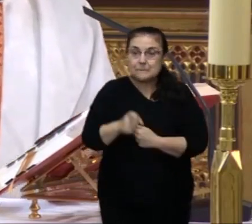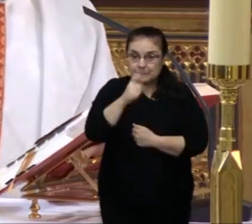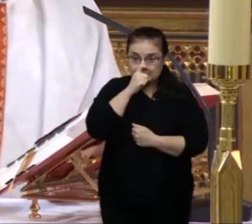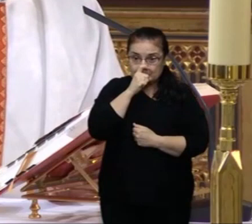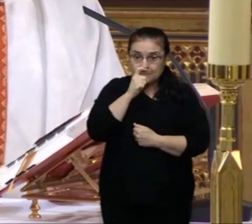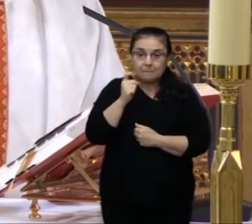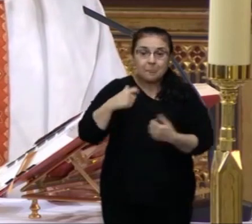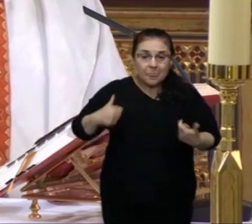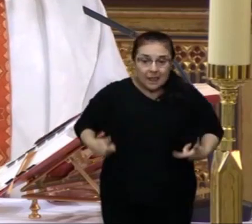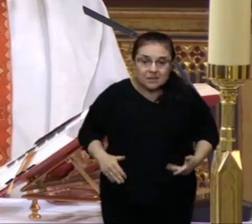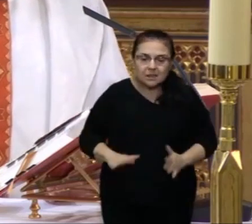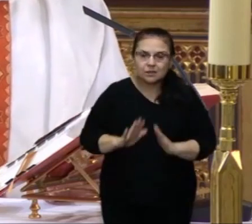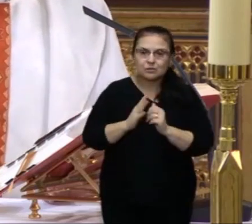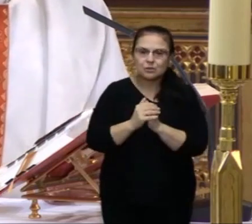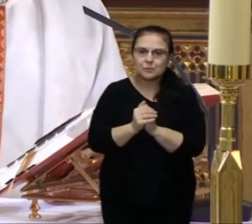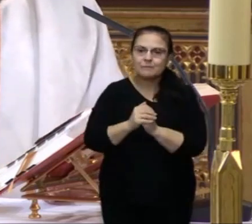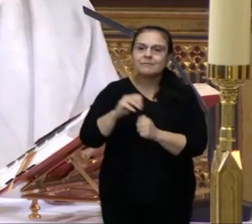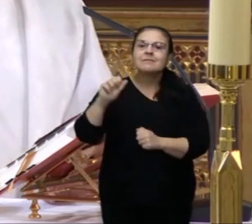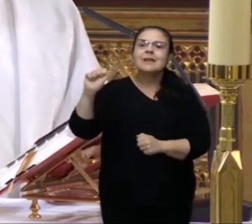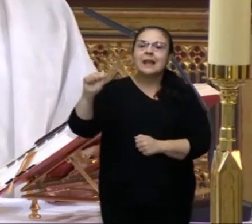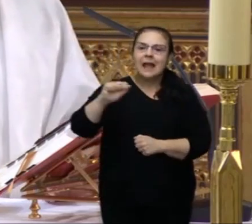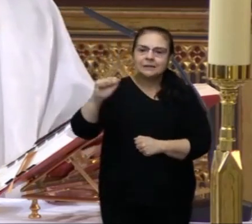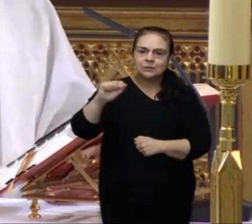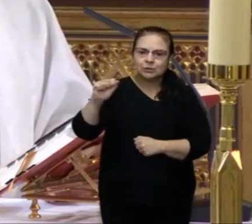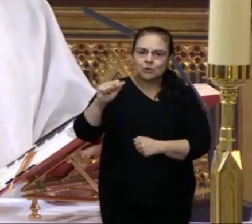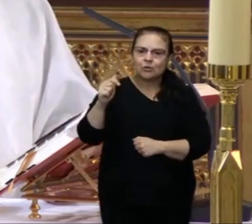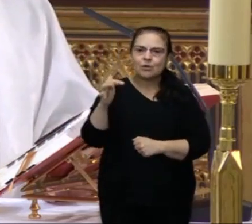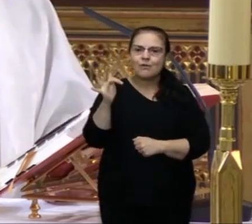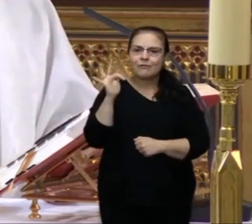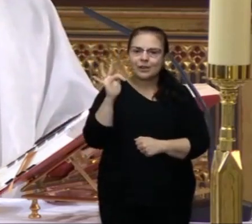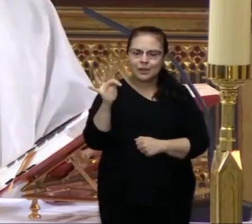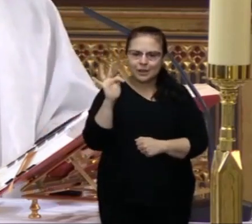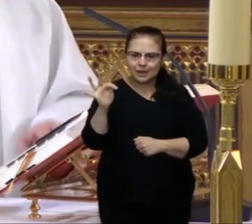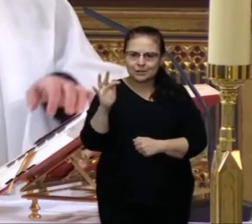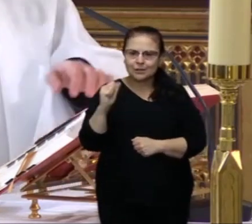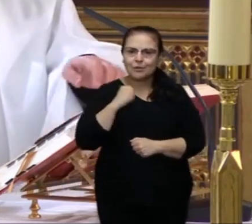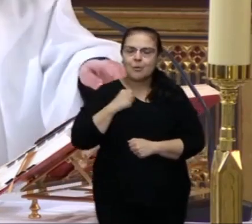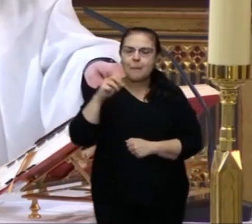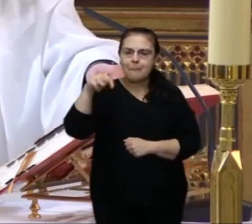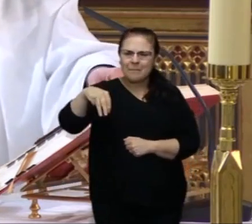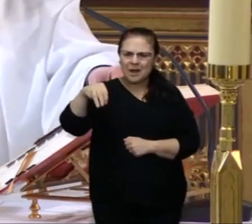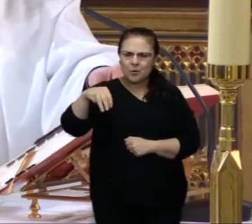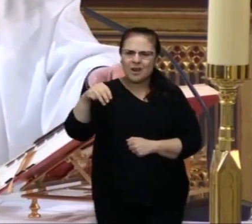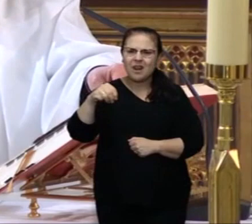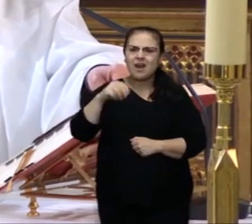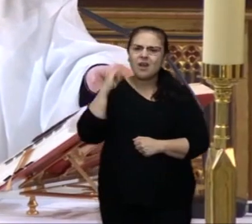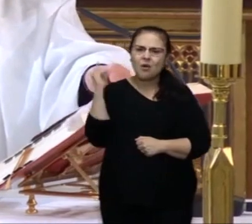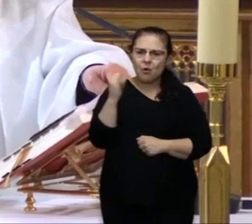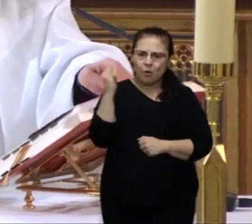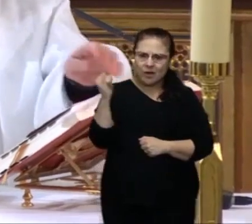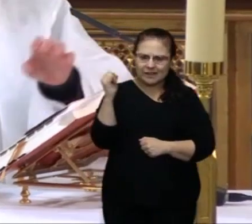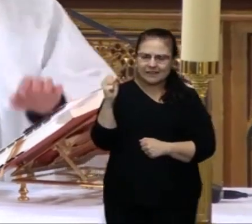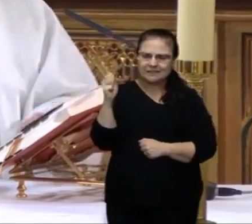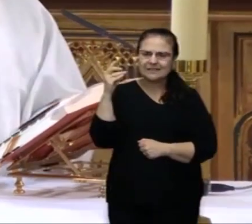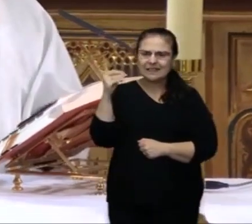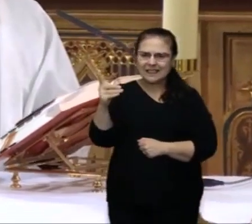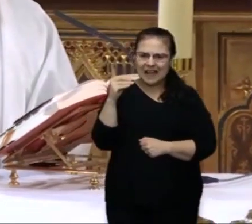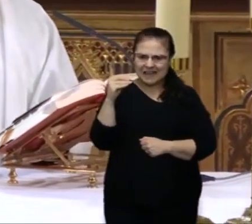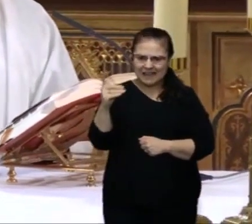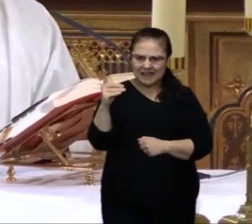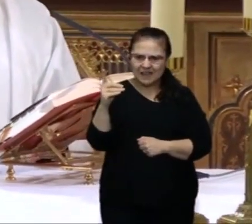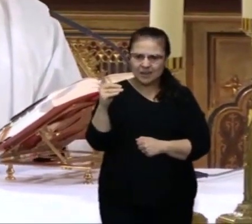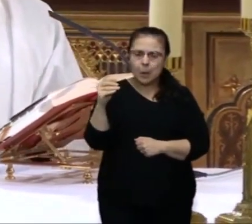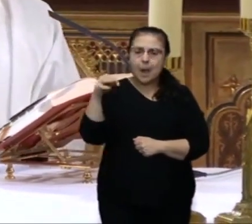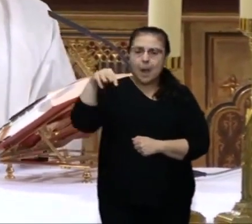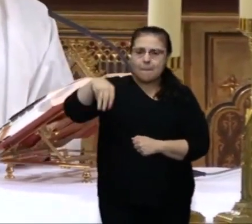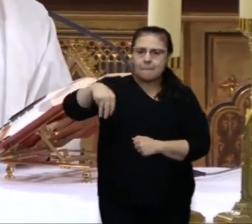Recuerda a tus hijos, Antonio, Francisco, Manuela, Joaquín, Daniel y